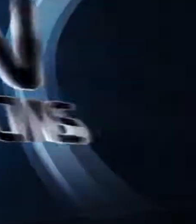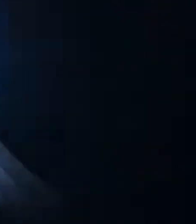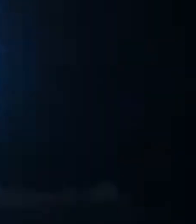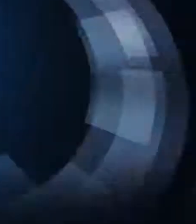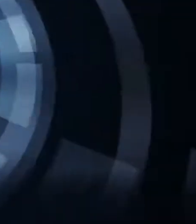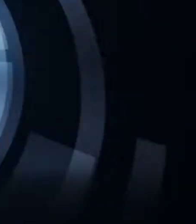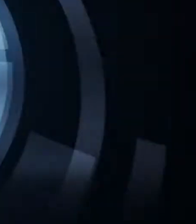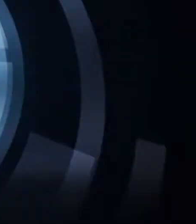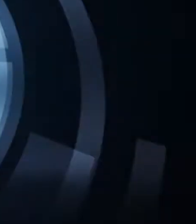¡Gracias!